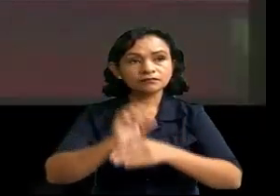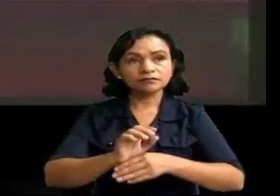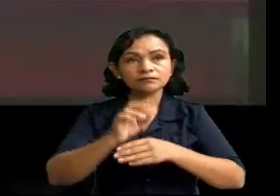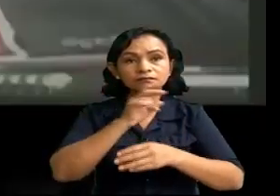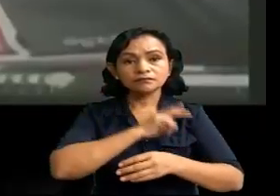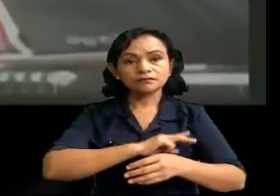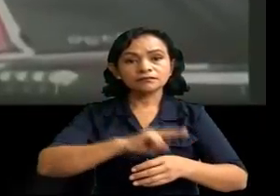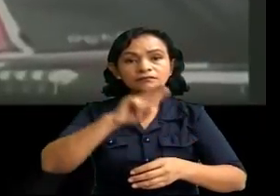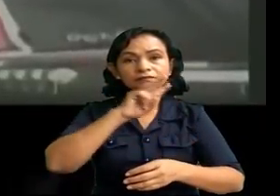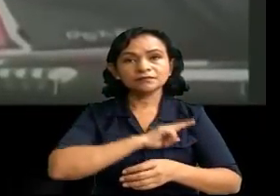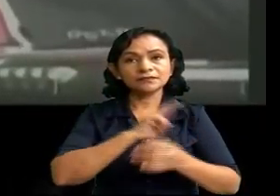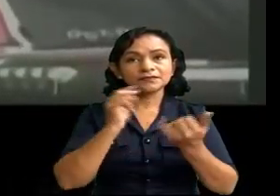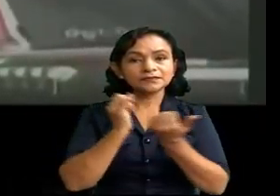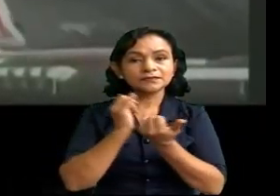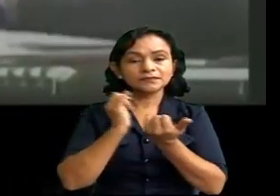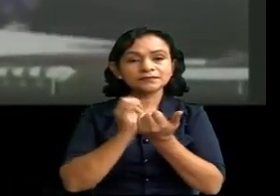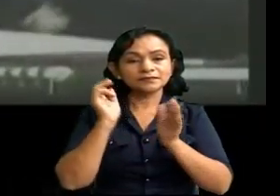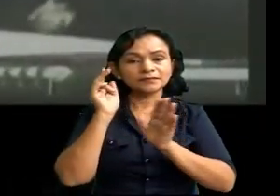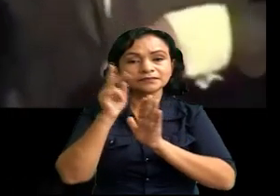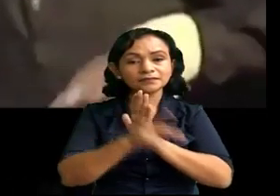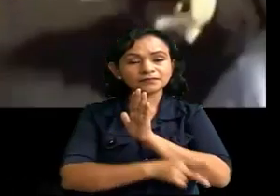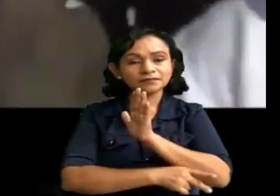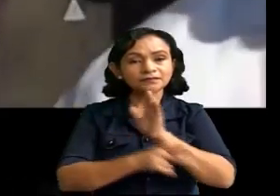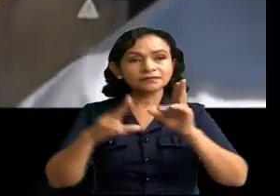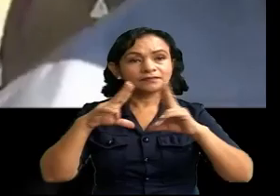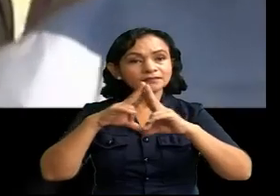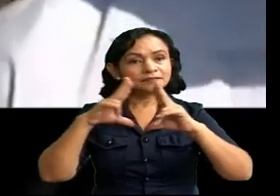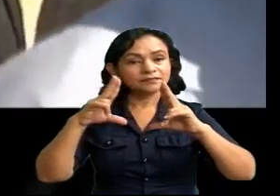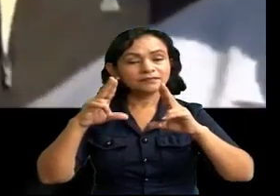valores históricos de los países de nuestra región.